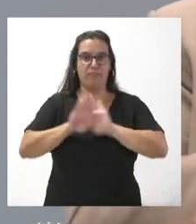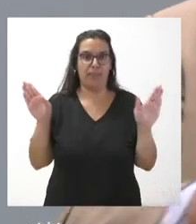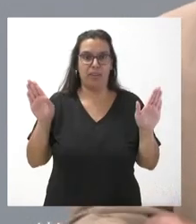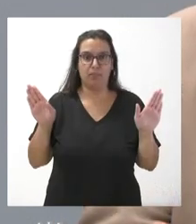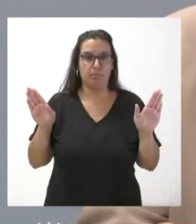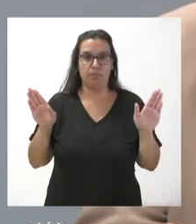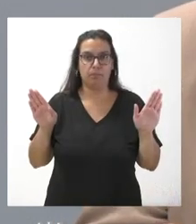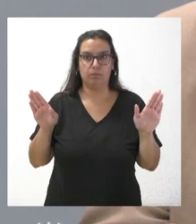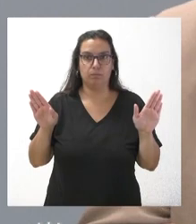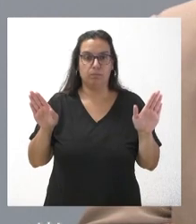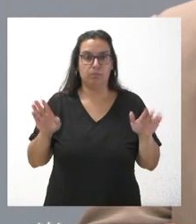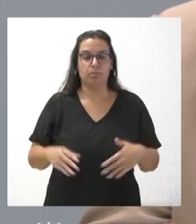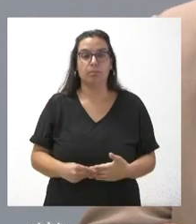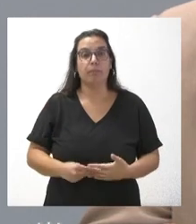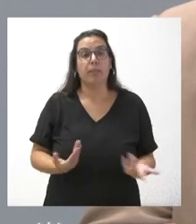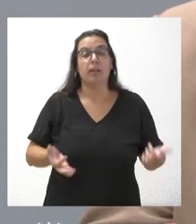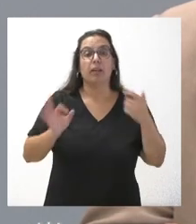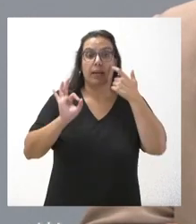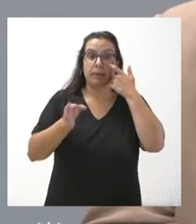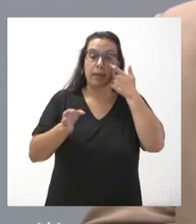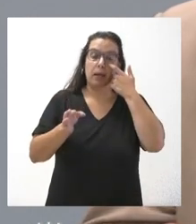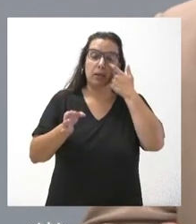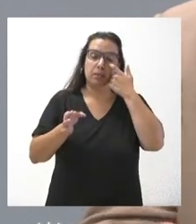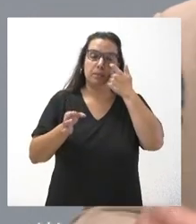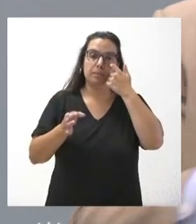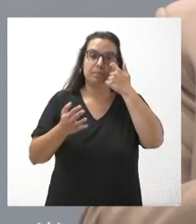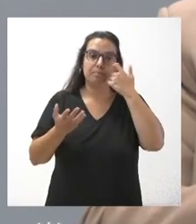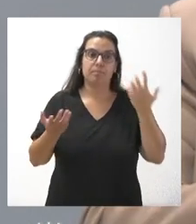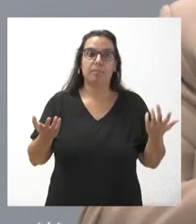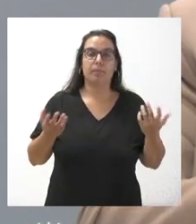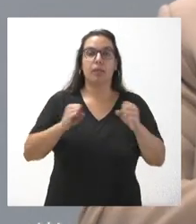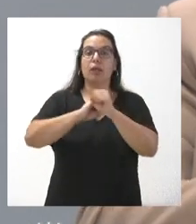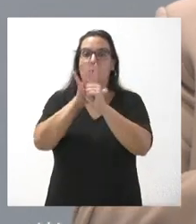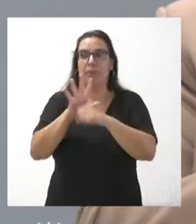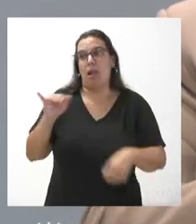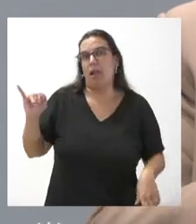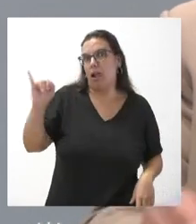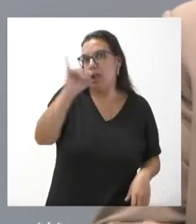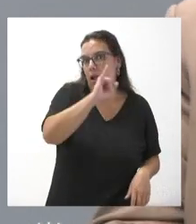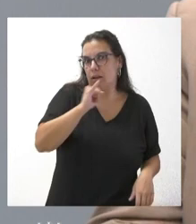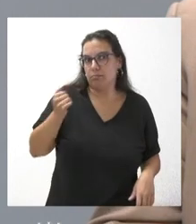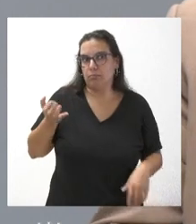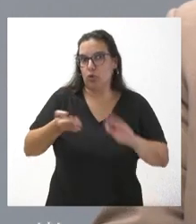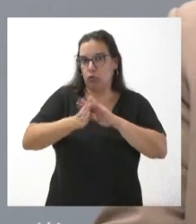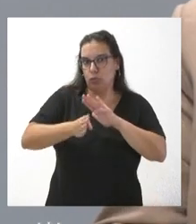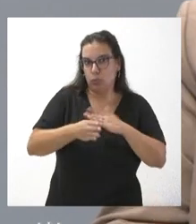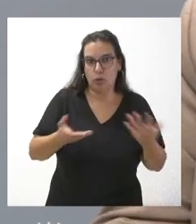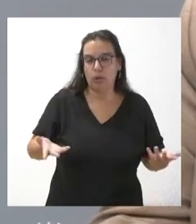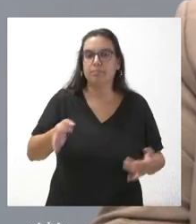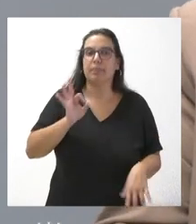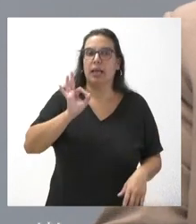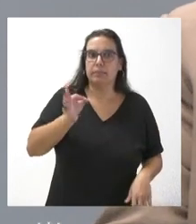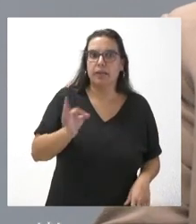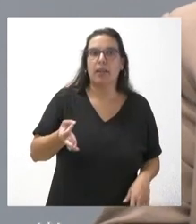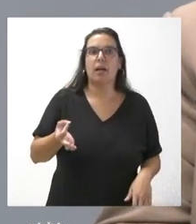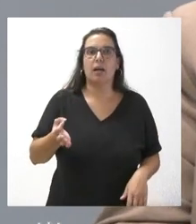vigentes hasta el momento. Sí que es verdad que el COVID sigue entre nosotros, sí que es verdad también que